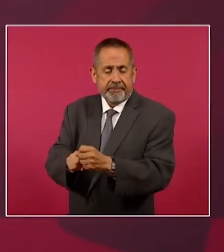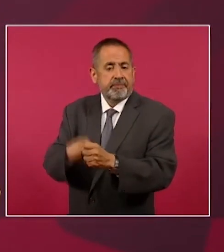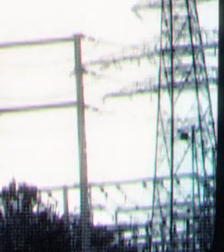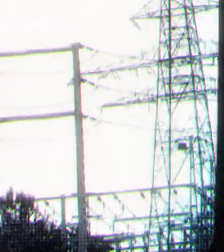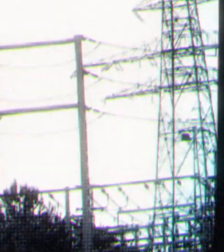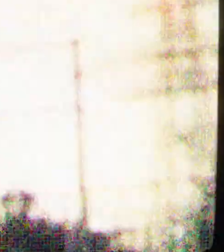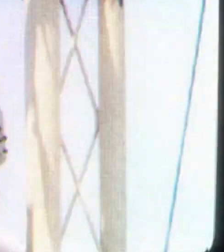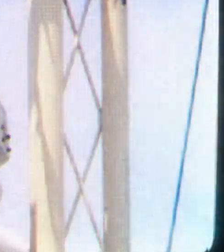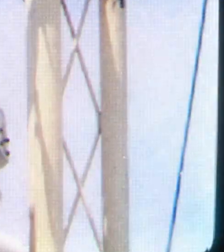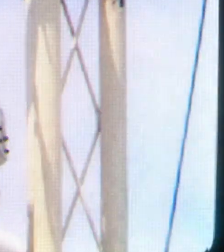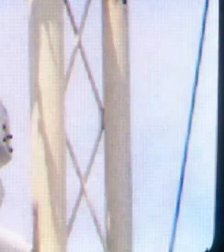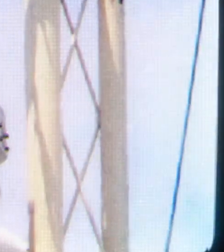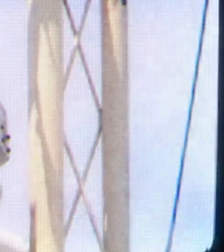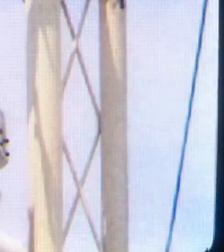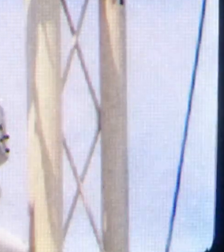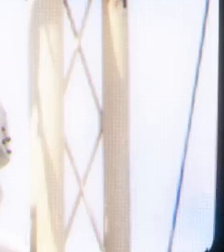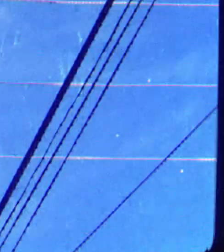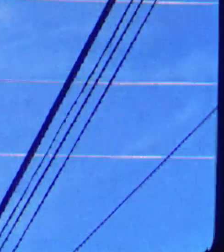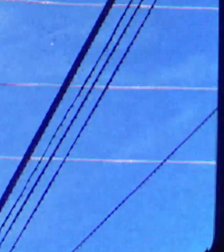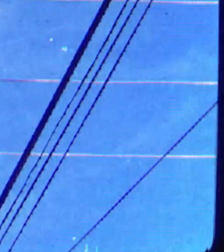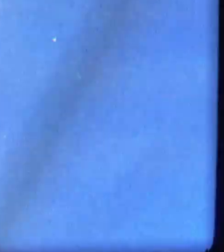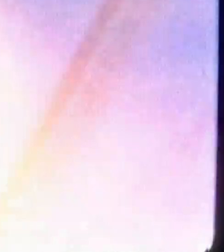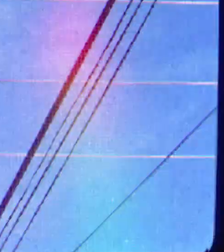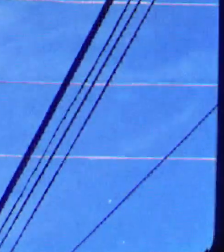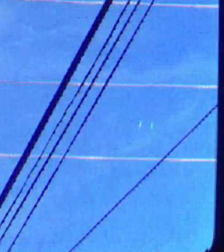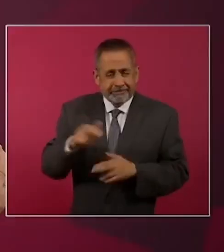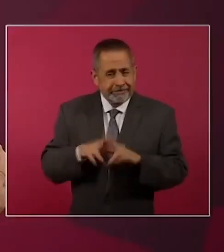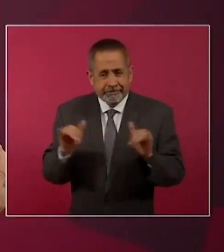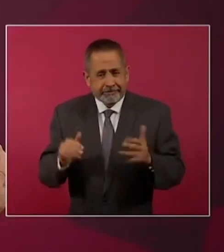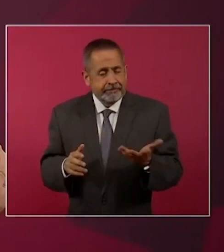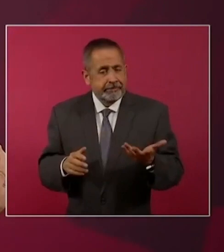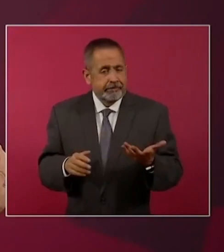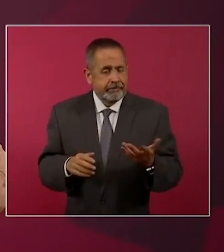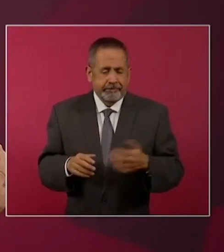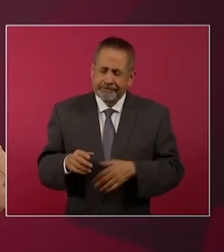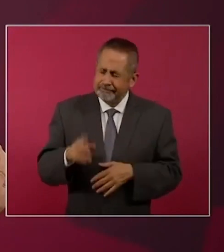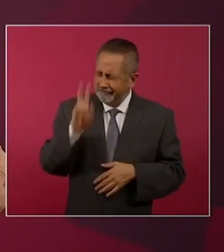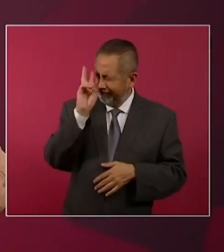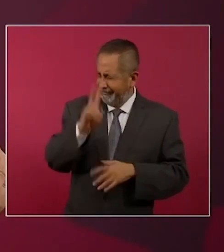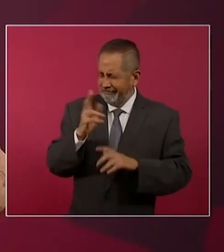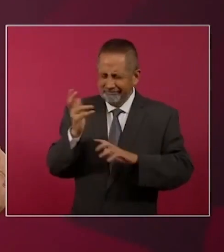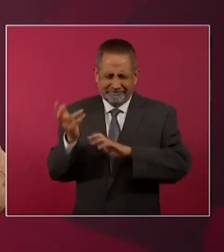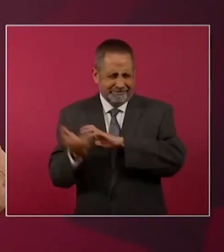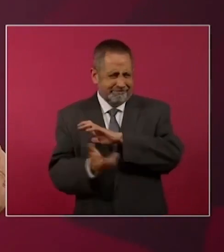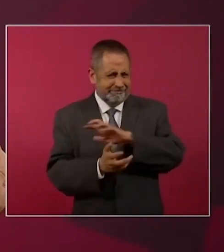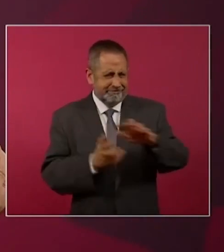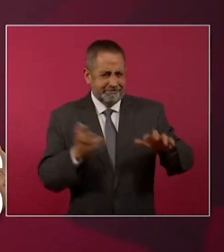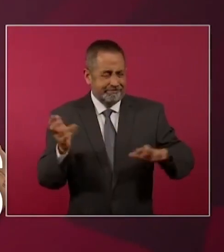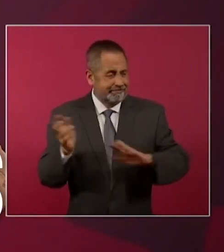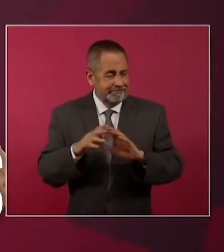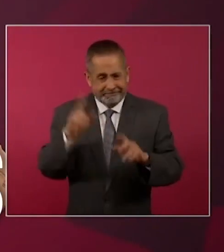electricistas. Canal 14. Un desastre estos